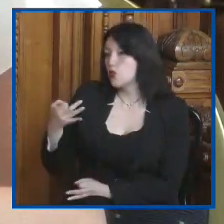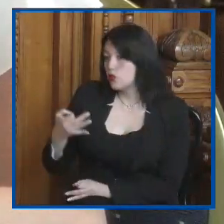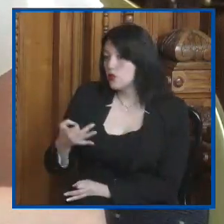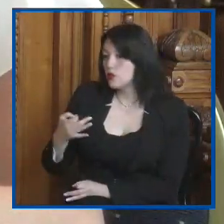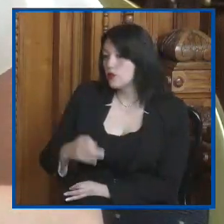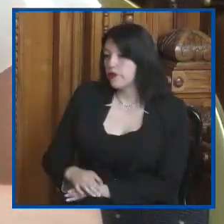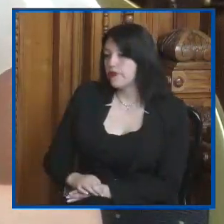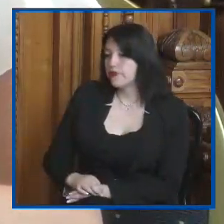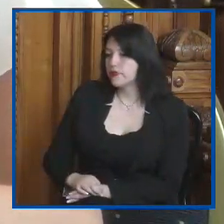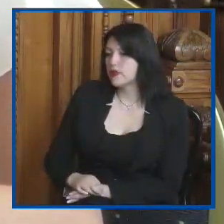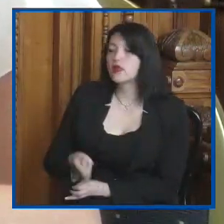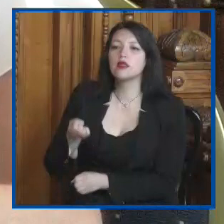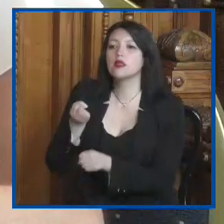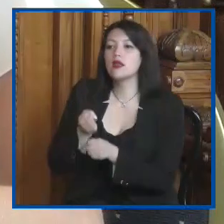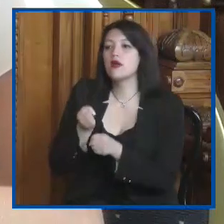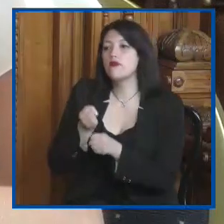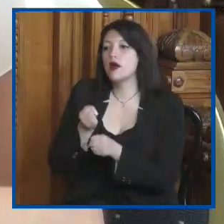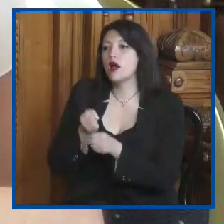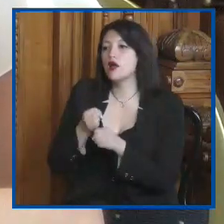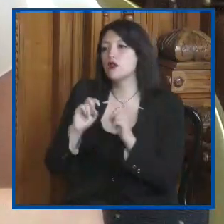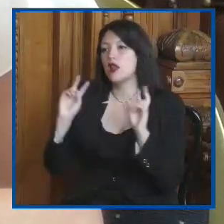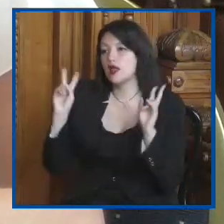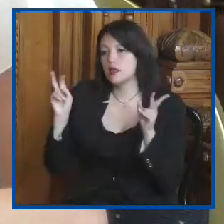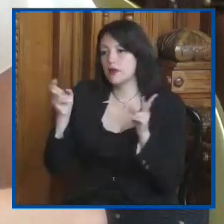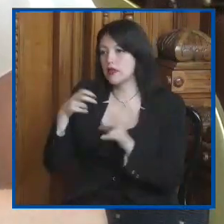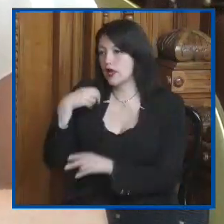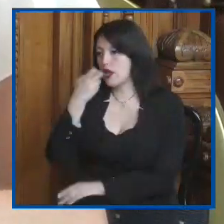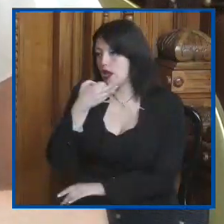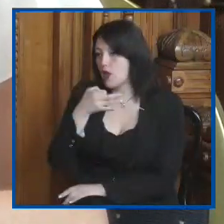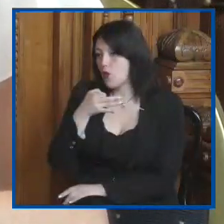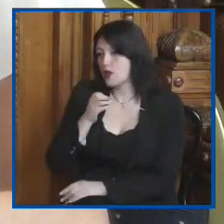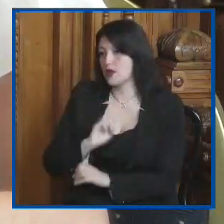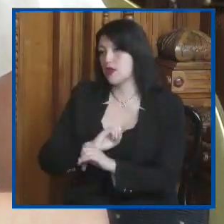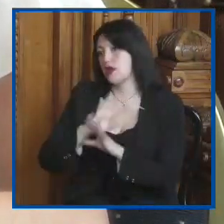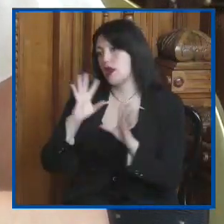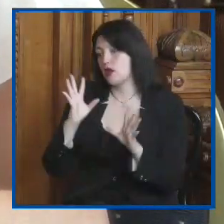justamente trabajando en la temática del lenguaje claro.